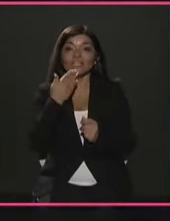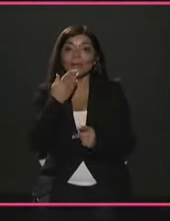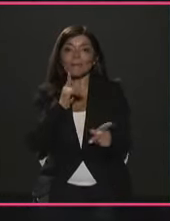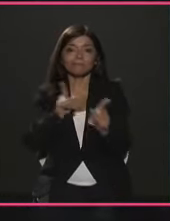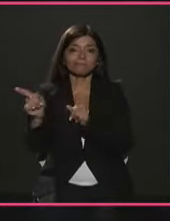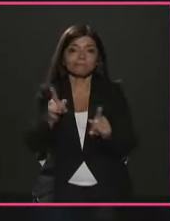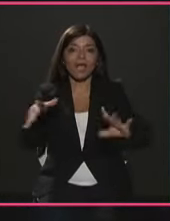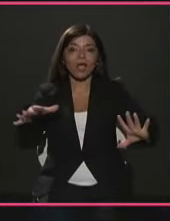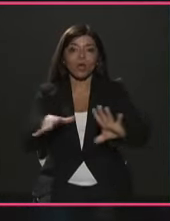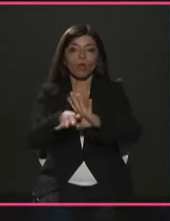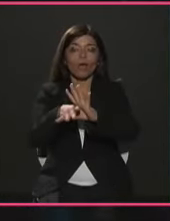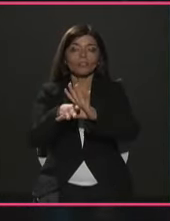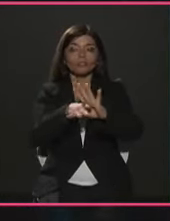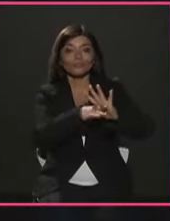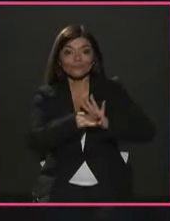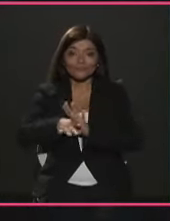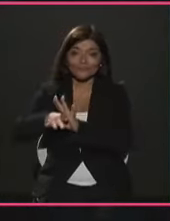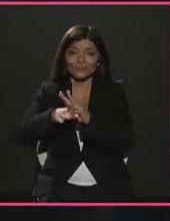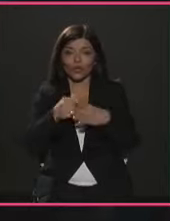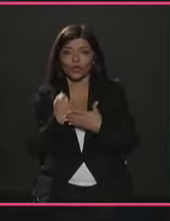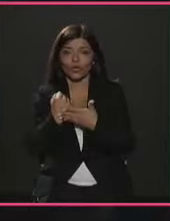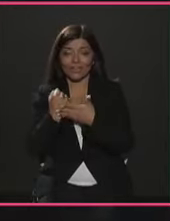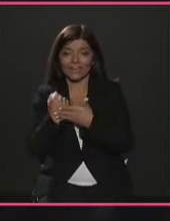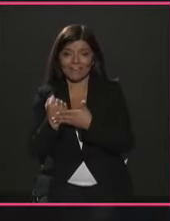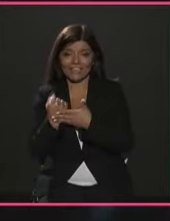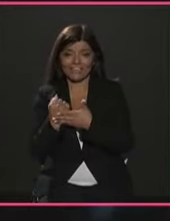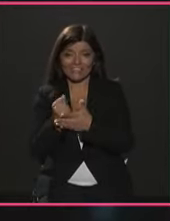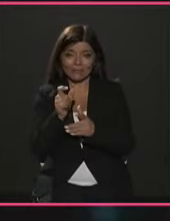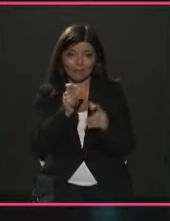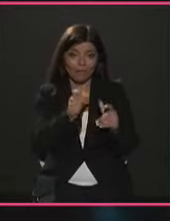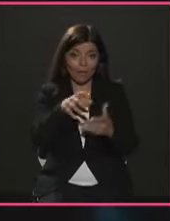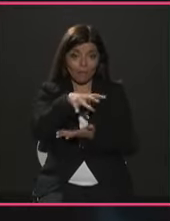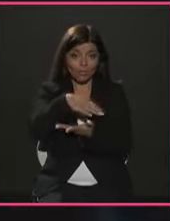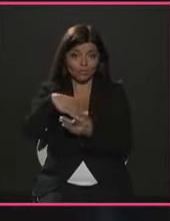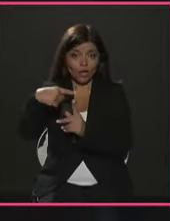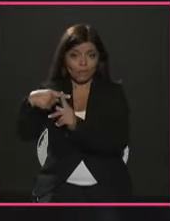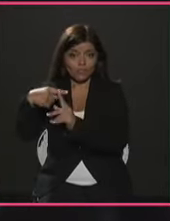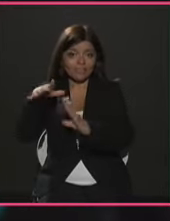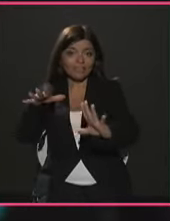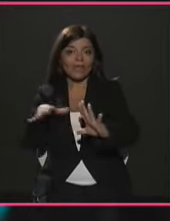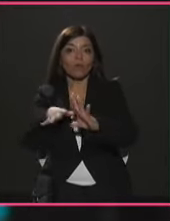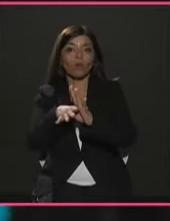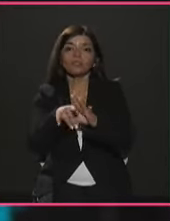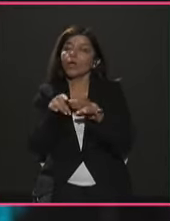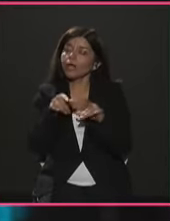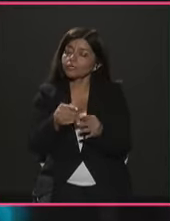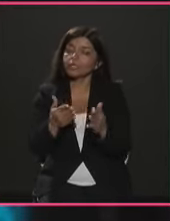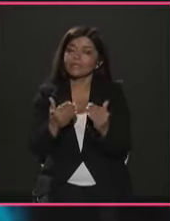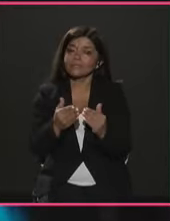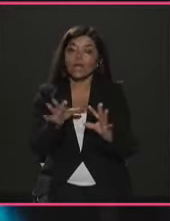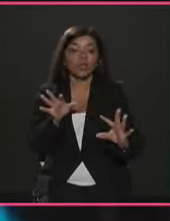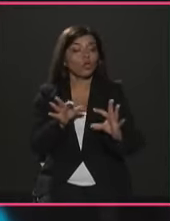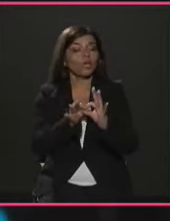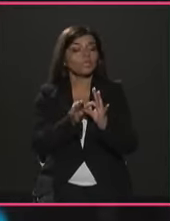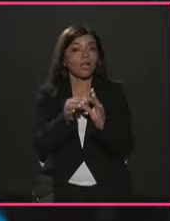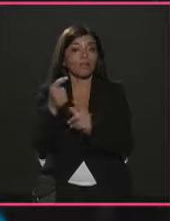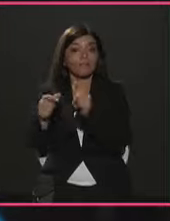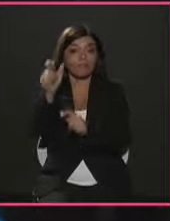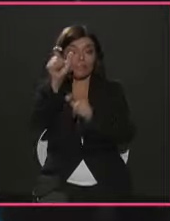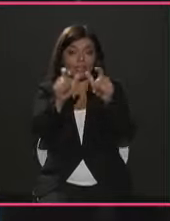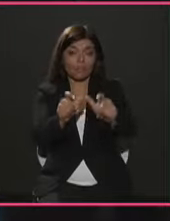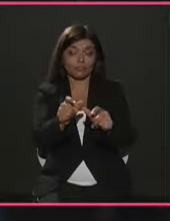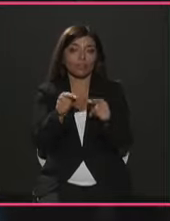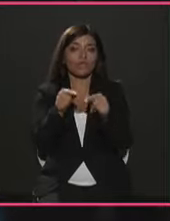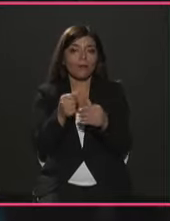colaborativos entre los actores de la ciudad de manera positiva qué necesario es eso no conectar los distintos actores que